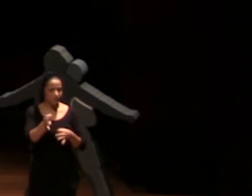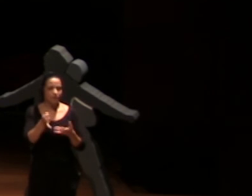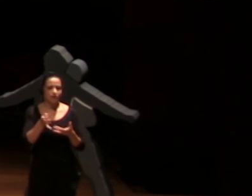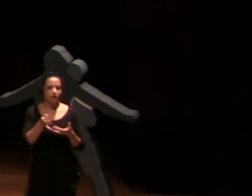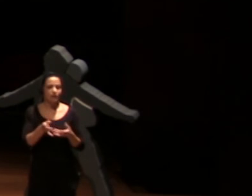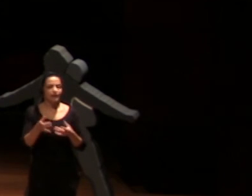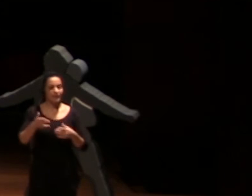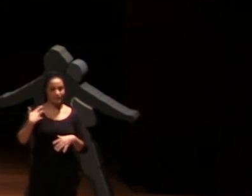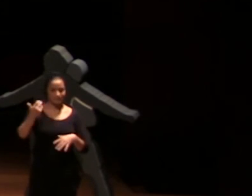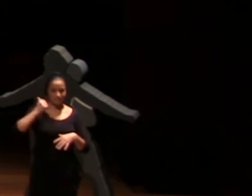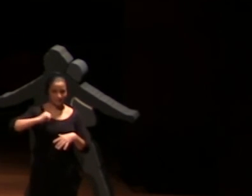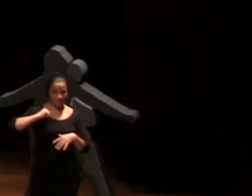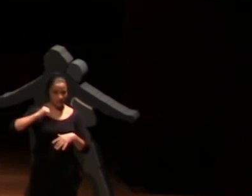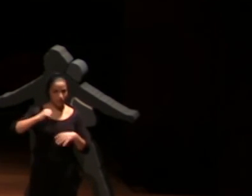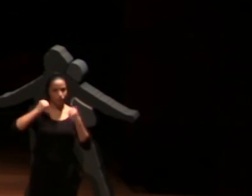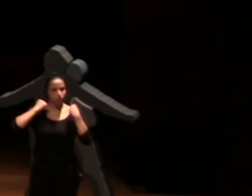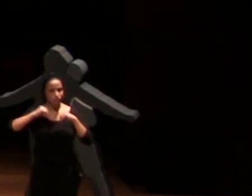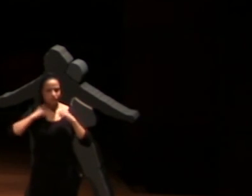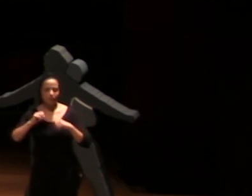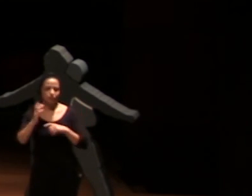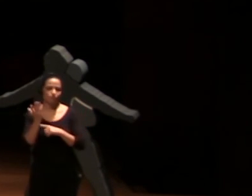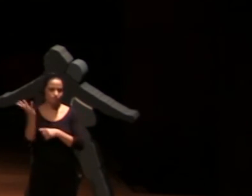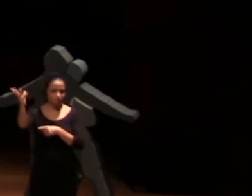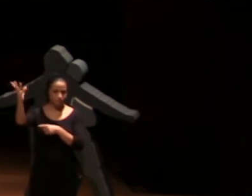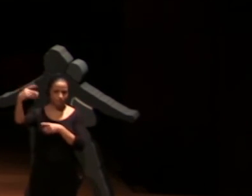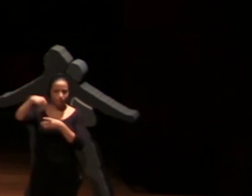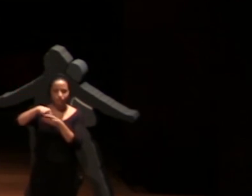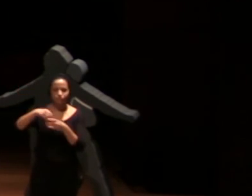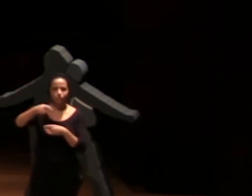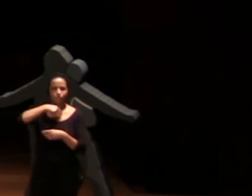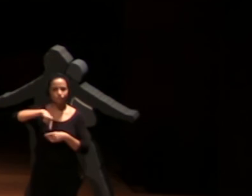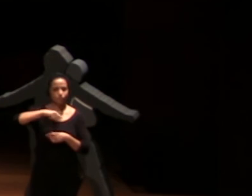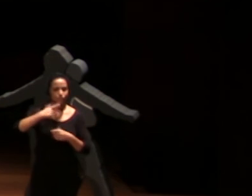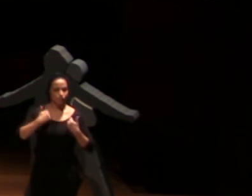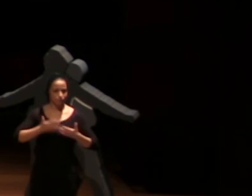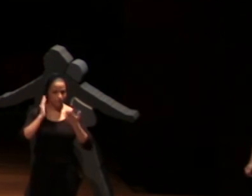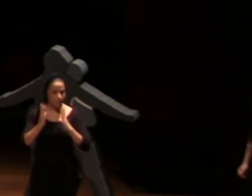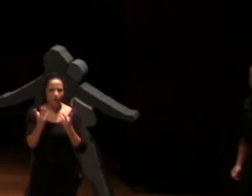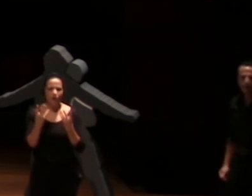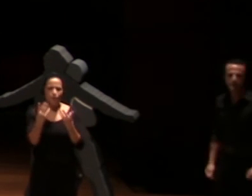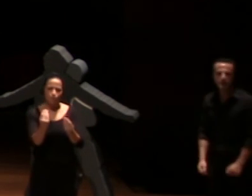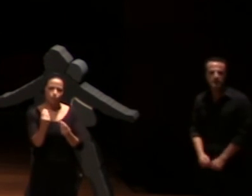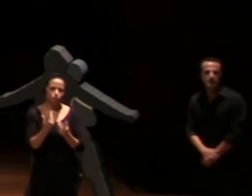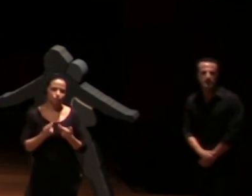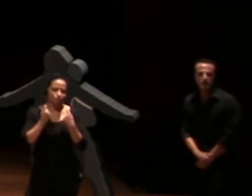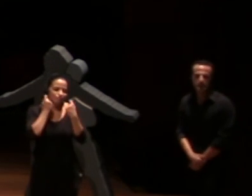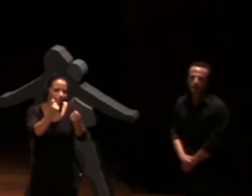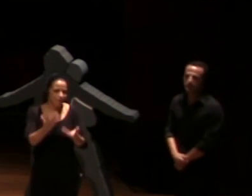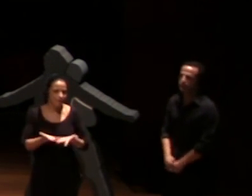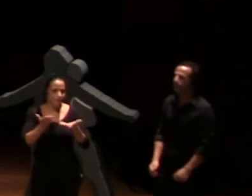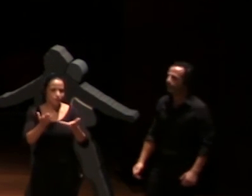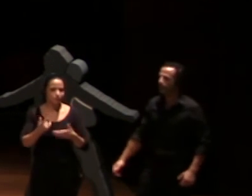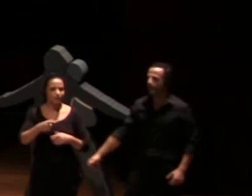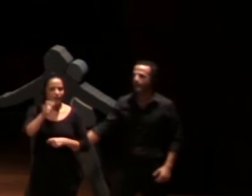clínicos se está incorporando estos biomarcadores que los fisioterapeutas tenemos mucho que aportar y nos están llamando los propios